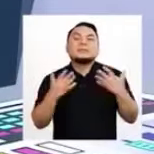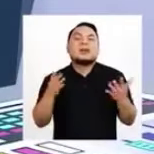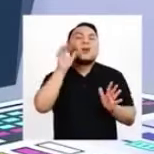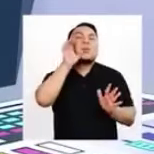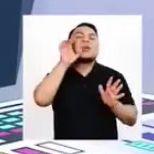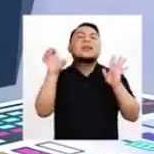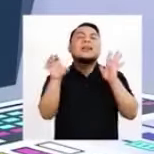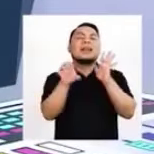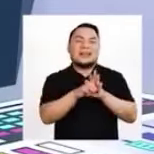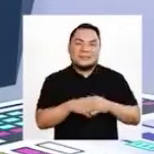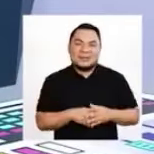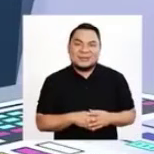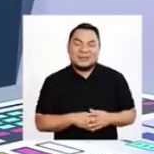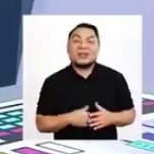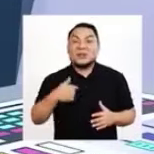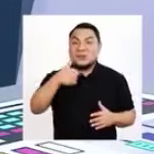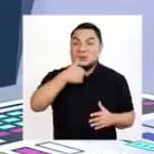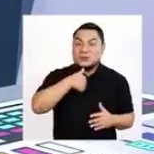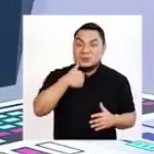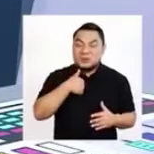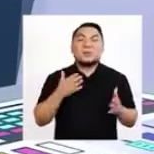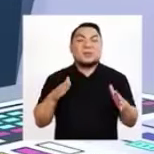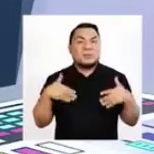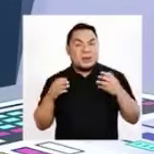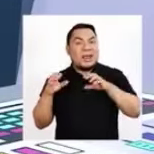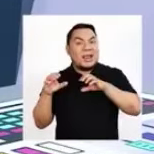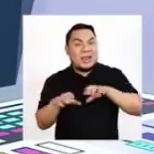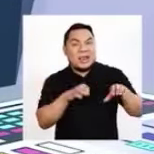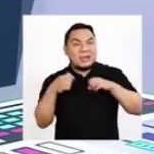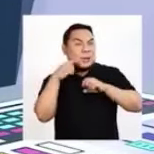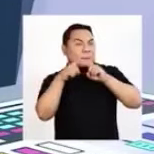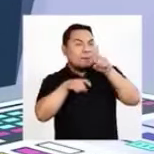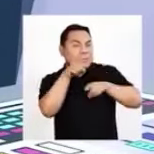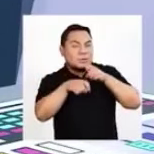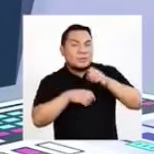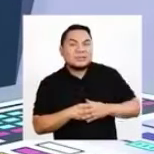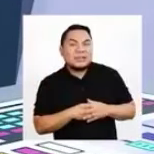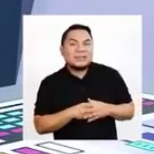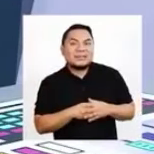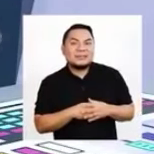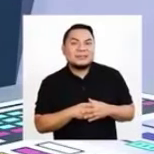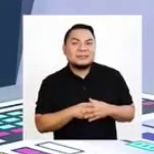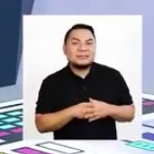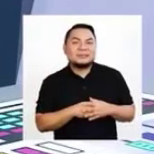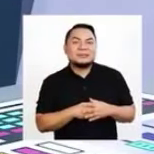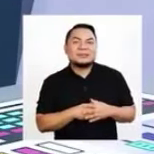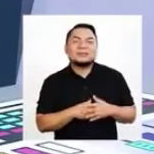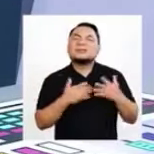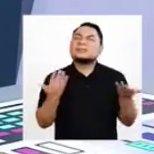Miren, por ejemplo, yo me puedo hacer la pregunta: